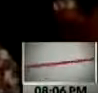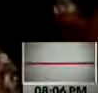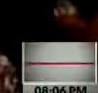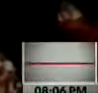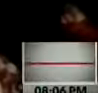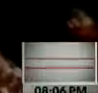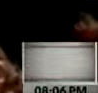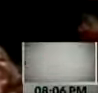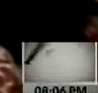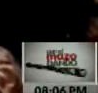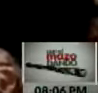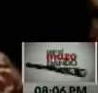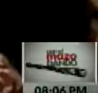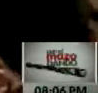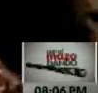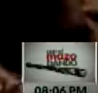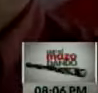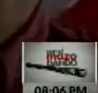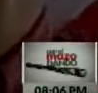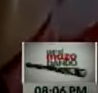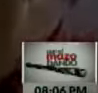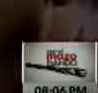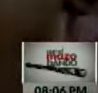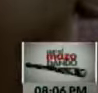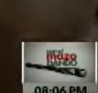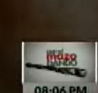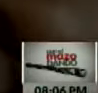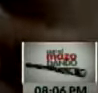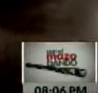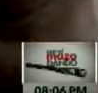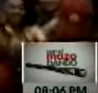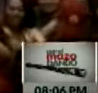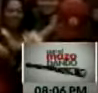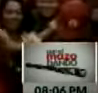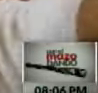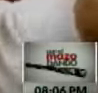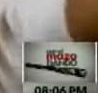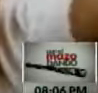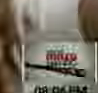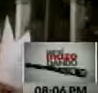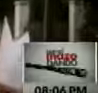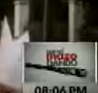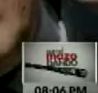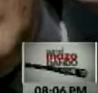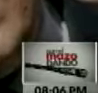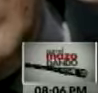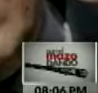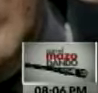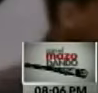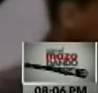emancipador, anoche soñé con Chávez y los ojos del amor.